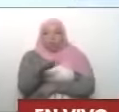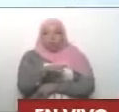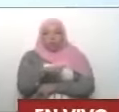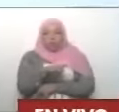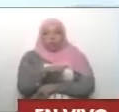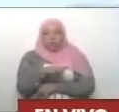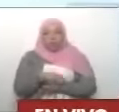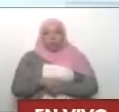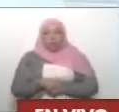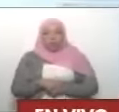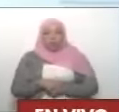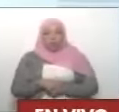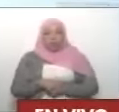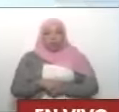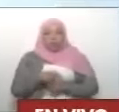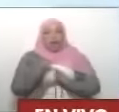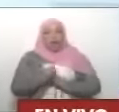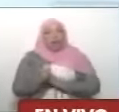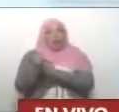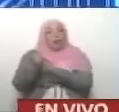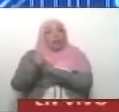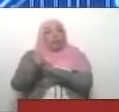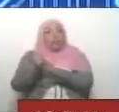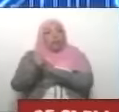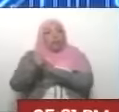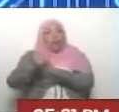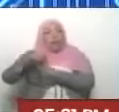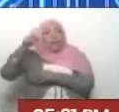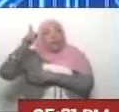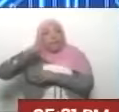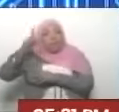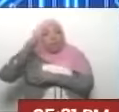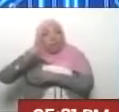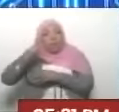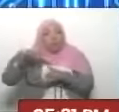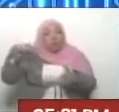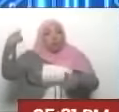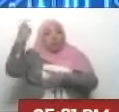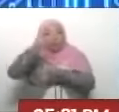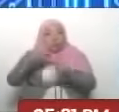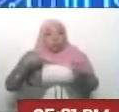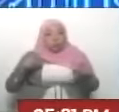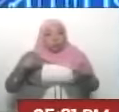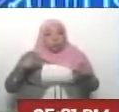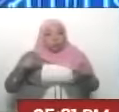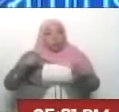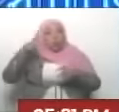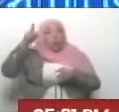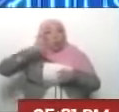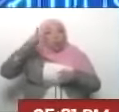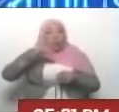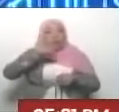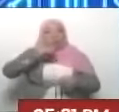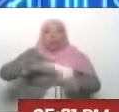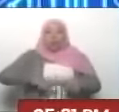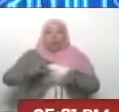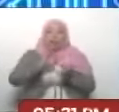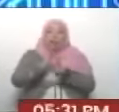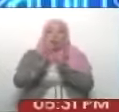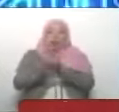estudiantil, líder después del Pedagógico de Caracas, donde estudió y se graduó como profesor de Historia,